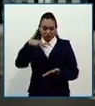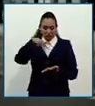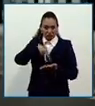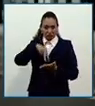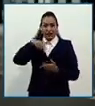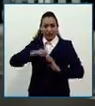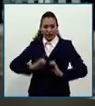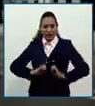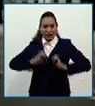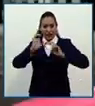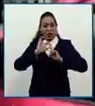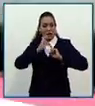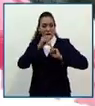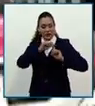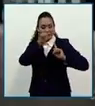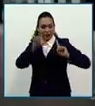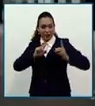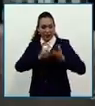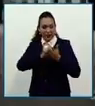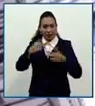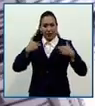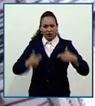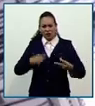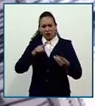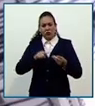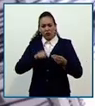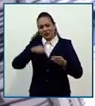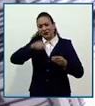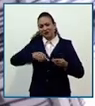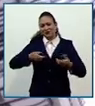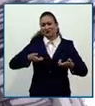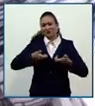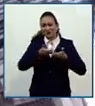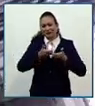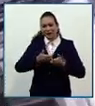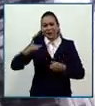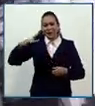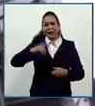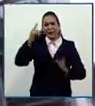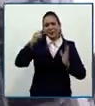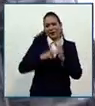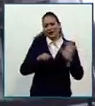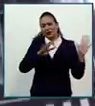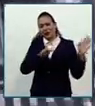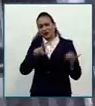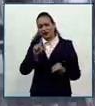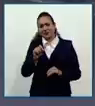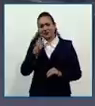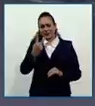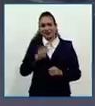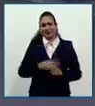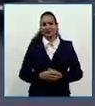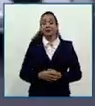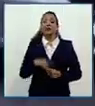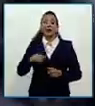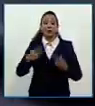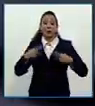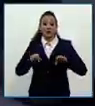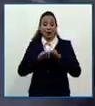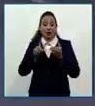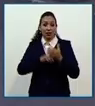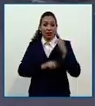Comisión Nacional de los Derechos Humanos, ubicado aquí en Periférico Sur 1922, donde trabajadores del Poder Judicial de la